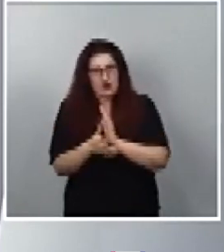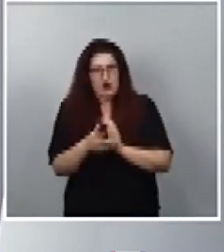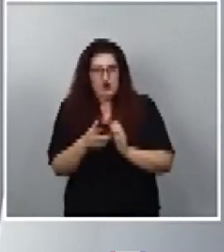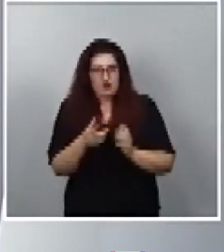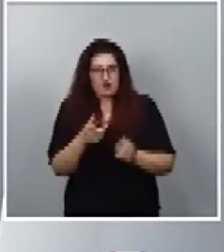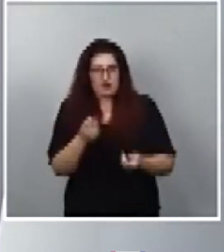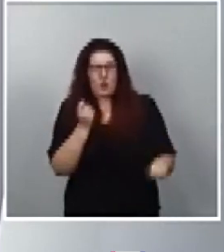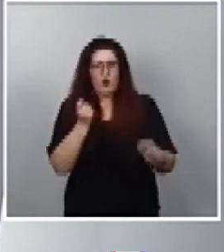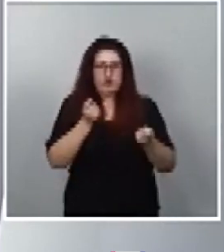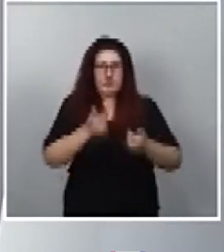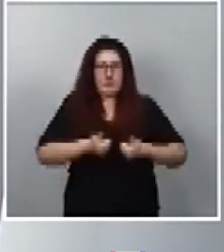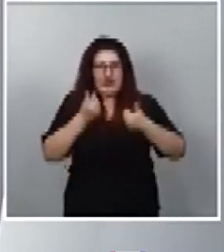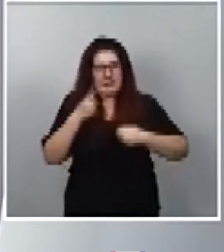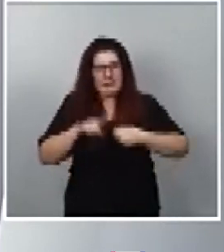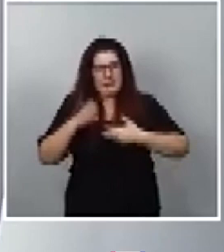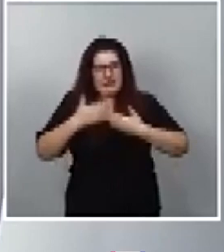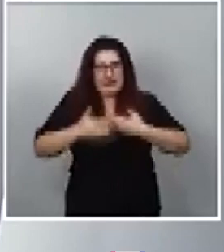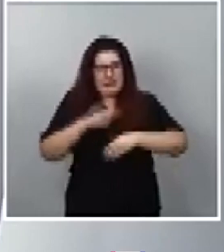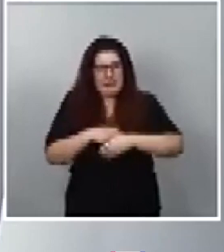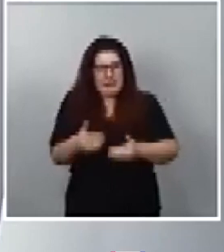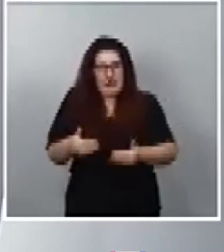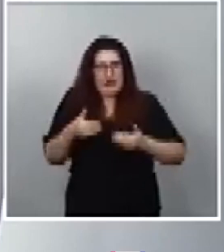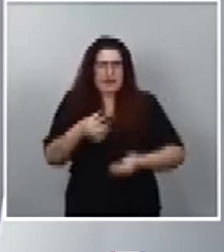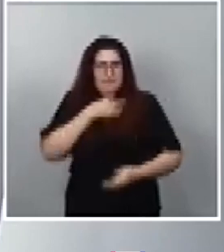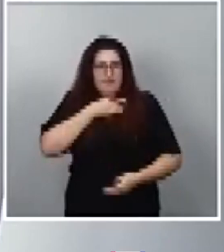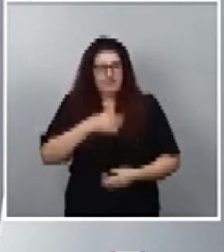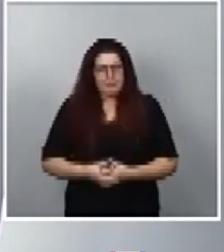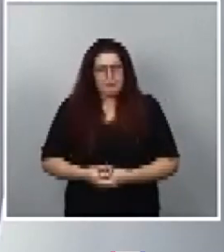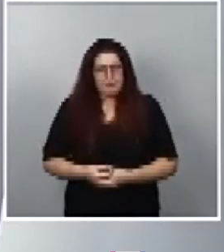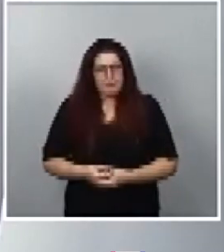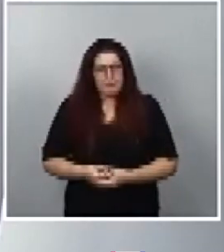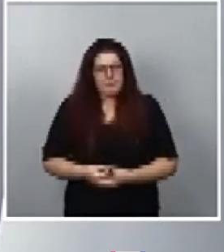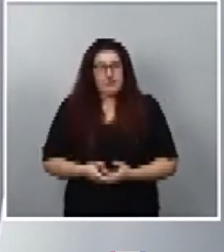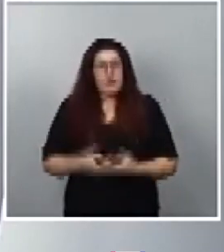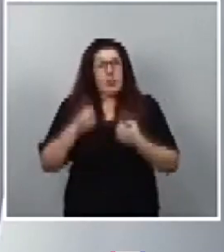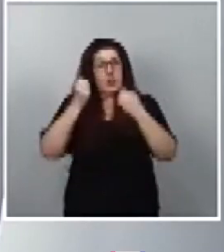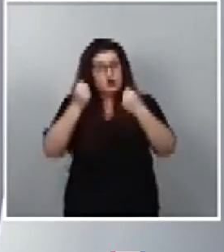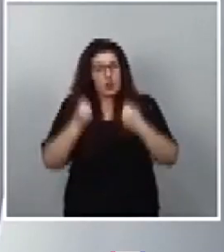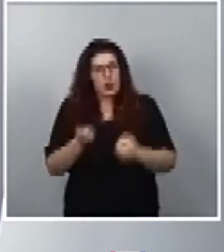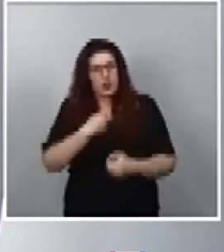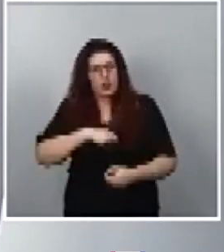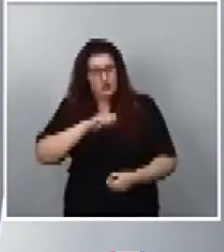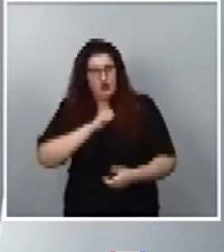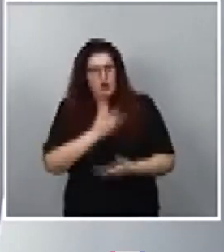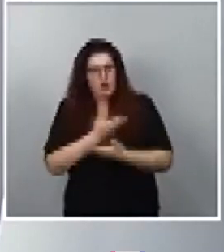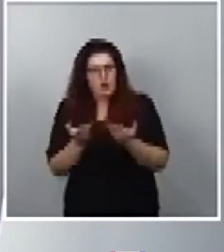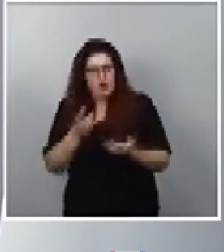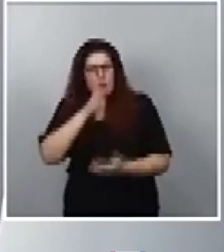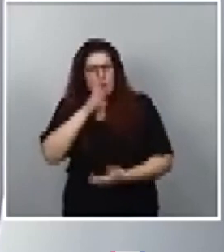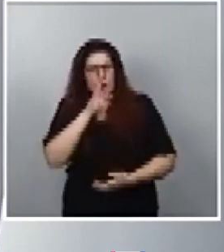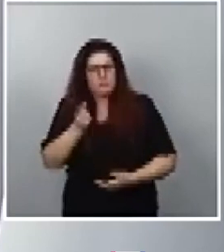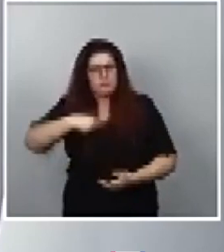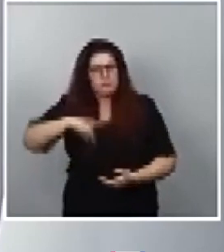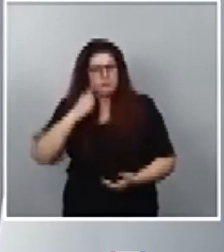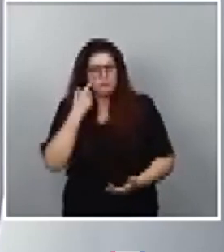y en un menor plazo de tiempo el hecho de que se confíe en las autoridades de nuestro país porque lo hemos demostrado